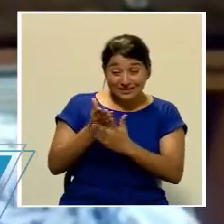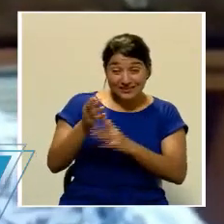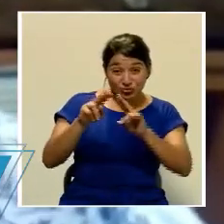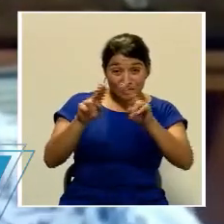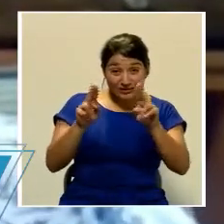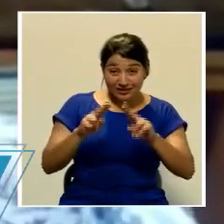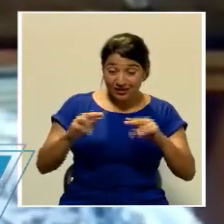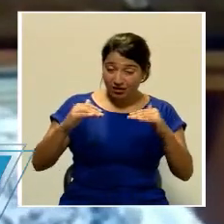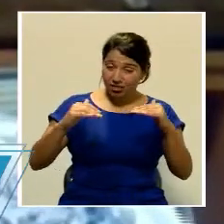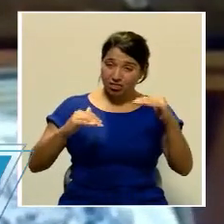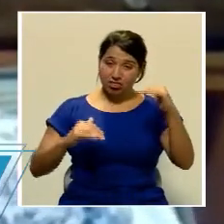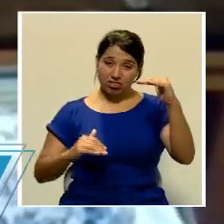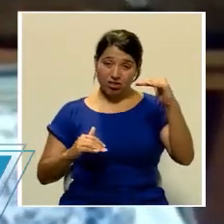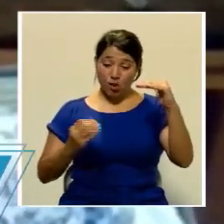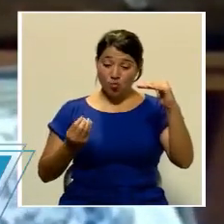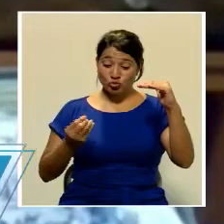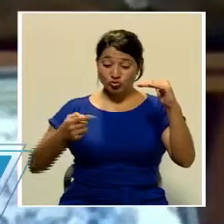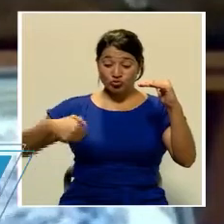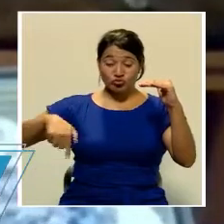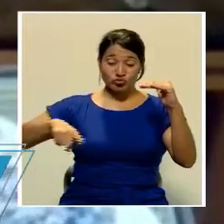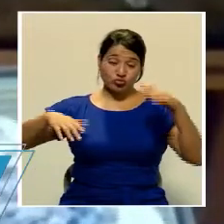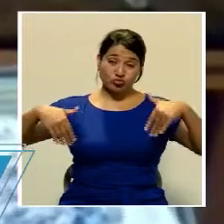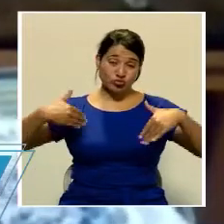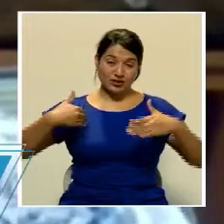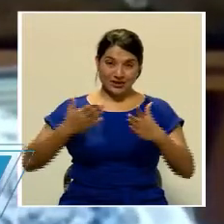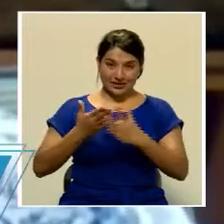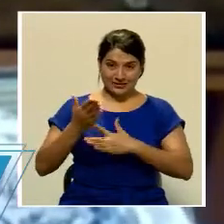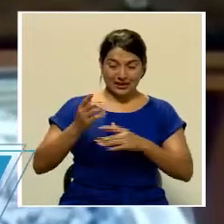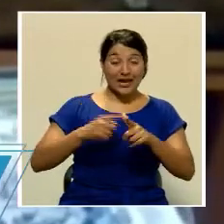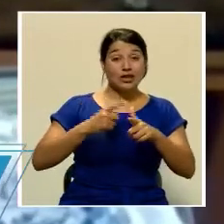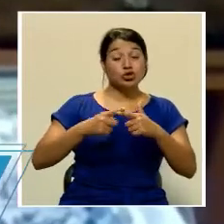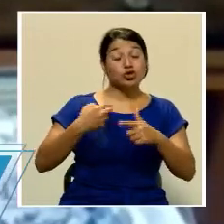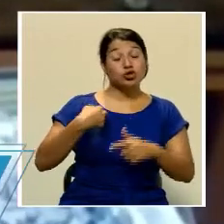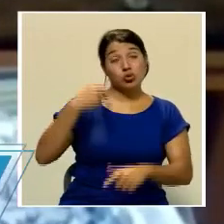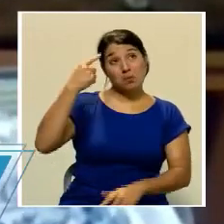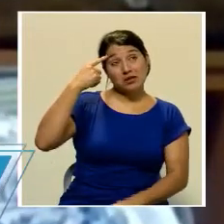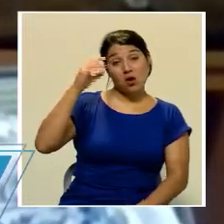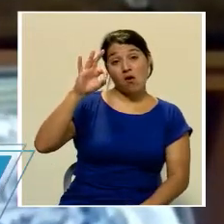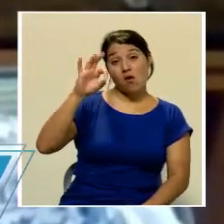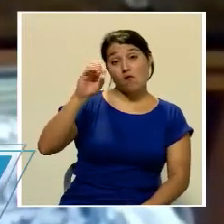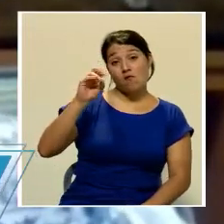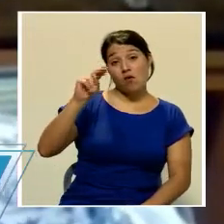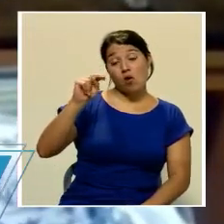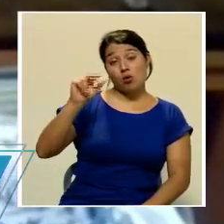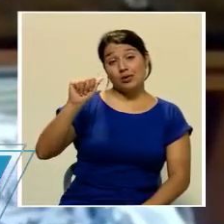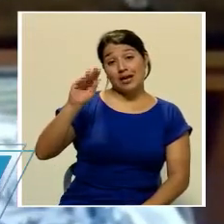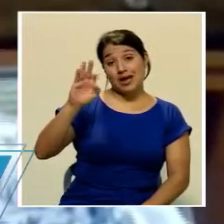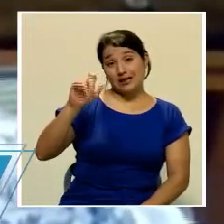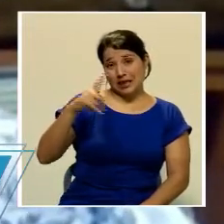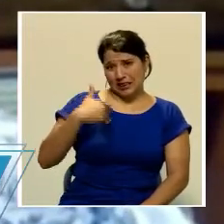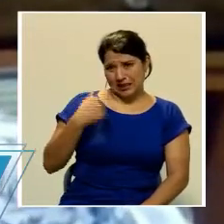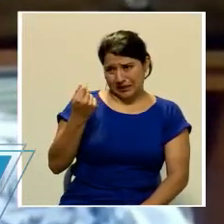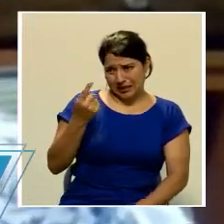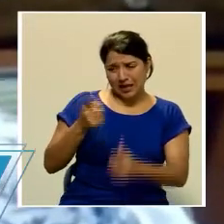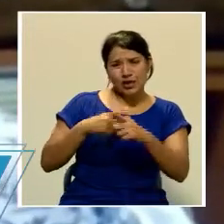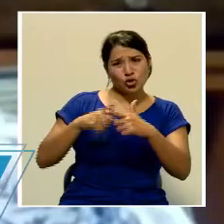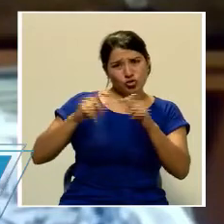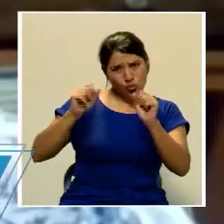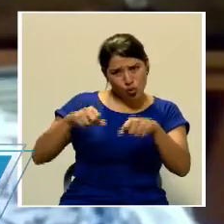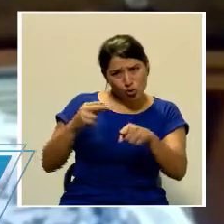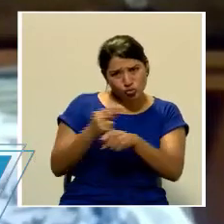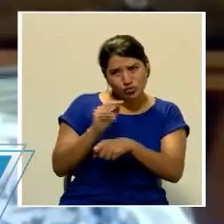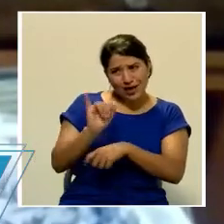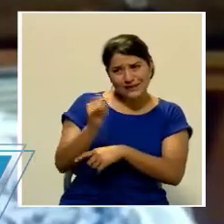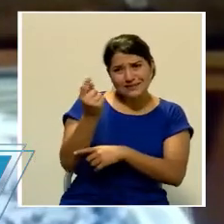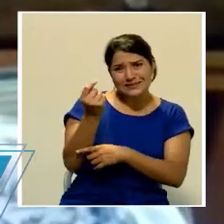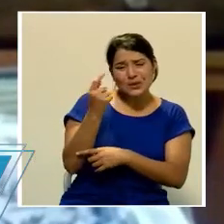parecía que dado que existen recursos en Fonatel, que podían aprovecharse esos recursos para pensar en